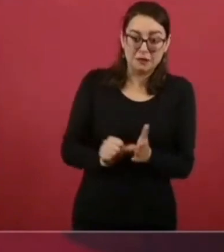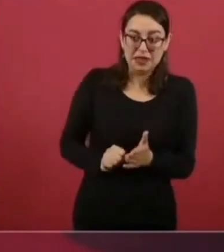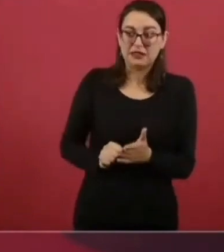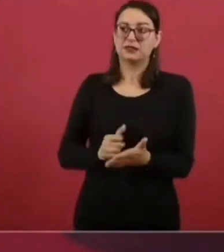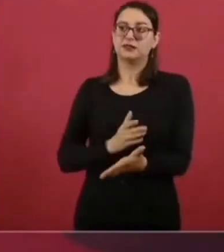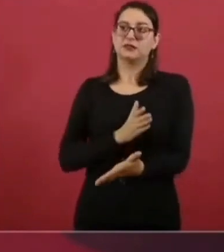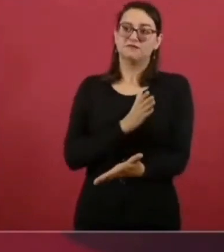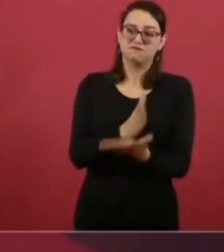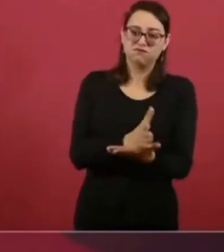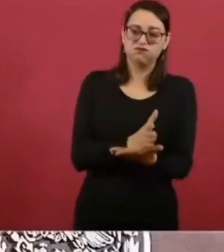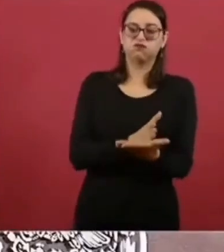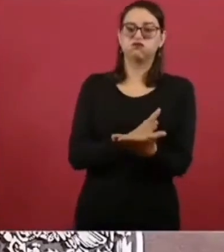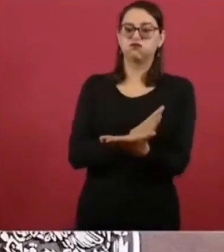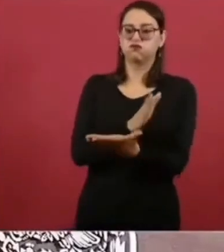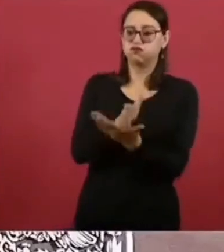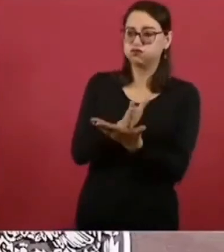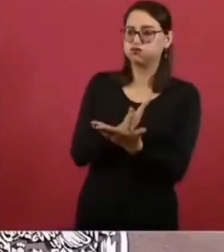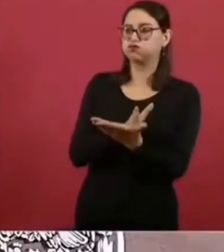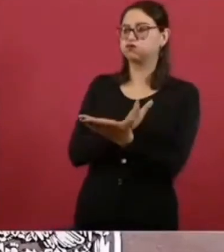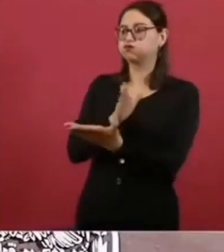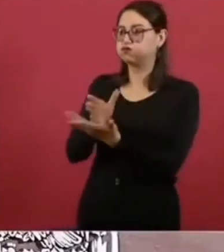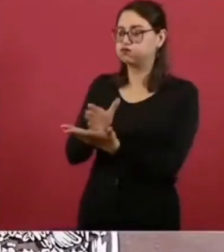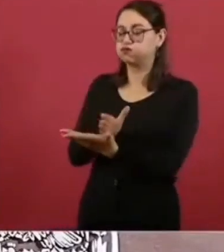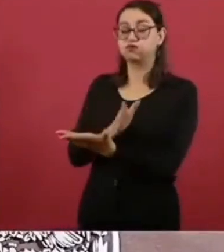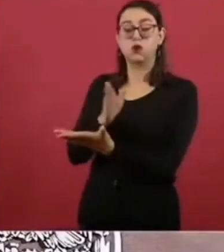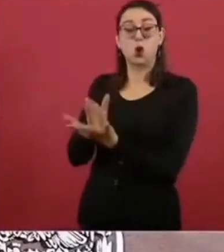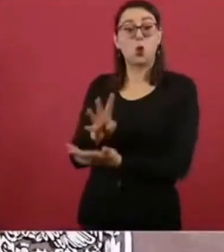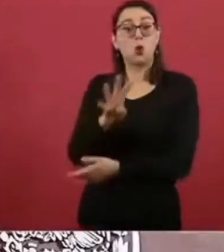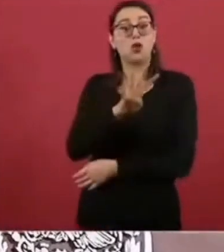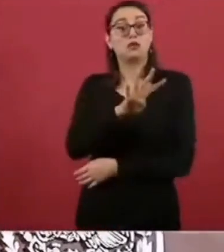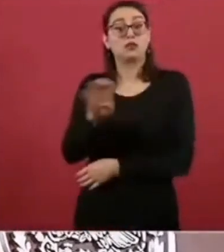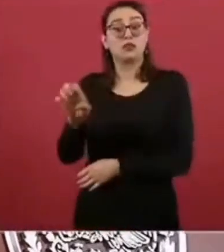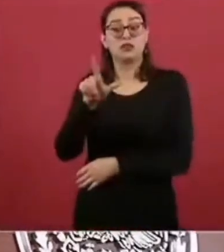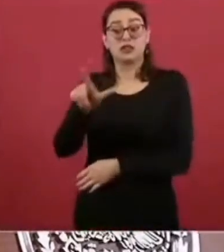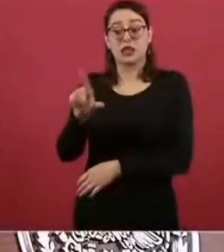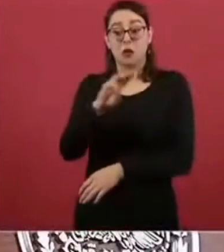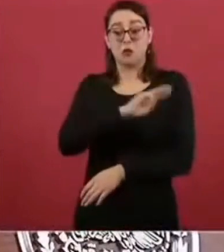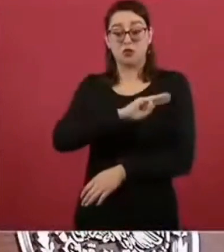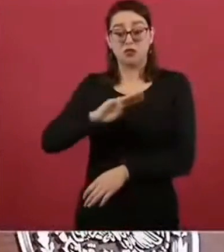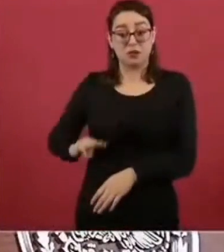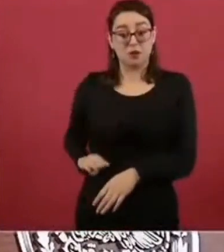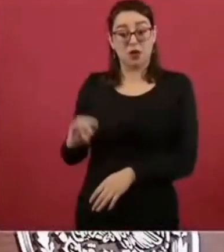pero una experiencia, descubrí